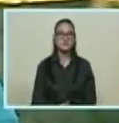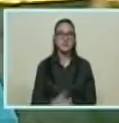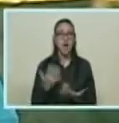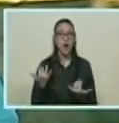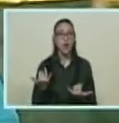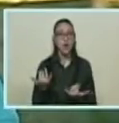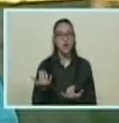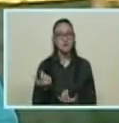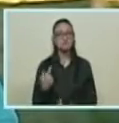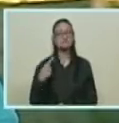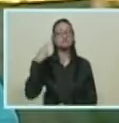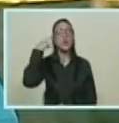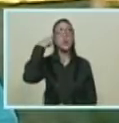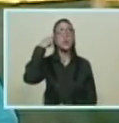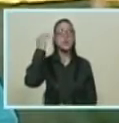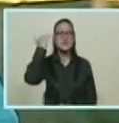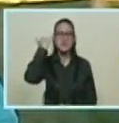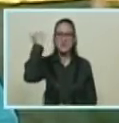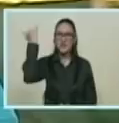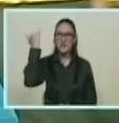dar.